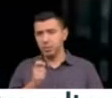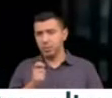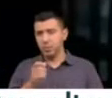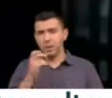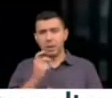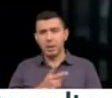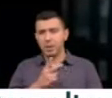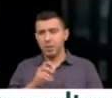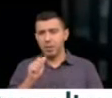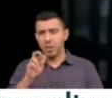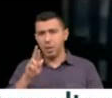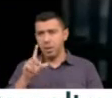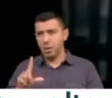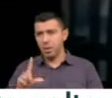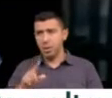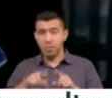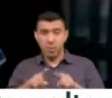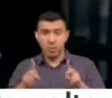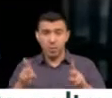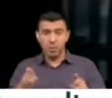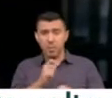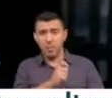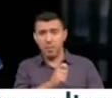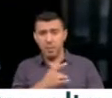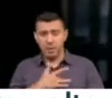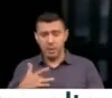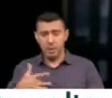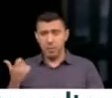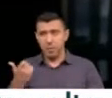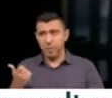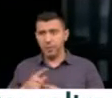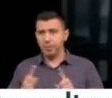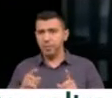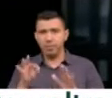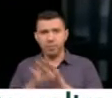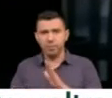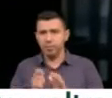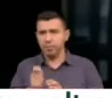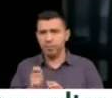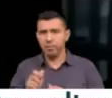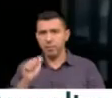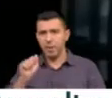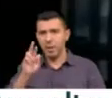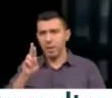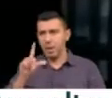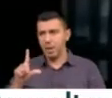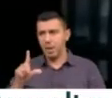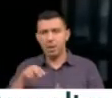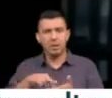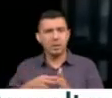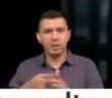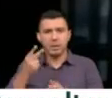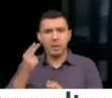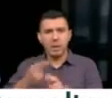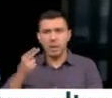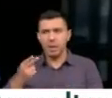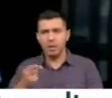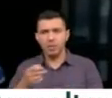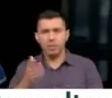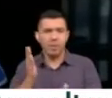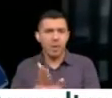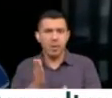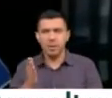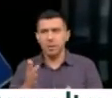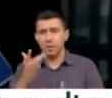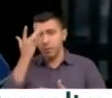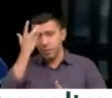están pagando salud y pensión, pero no están pagando riesgos laborales. Tenemos un subregistro muy importante de esos accidentes de